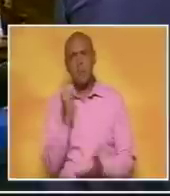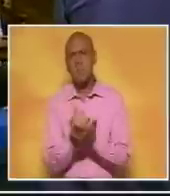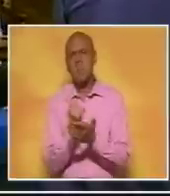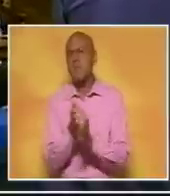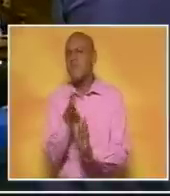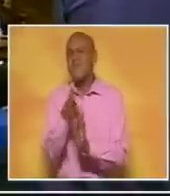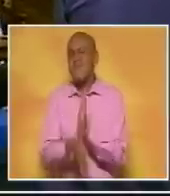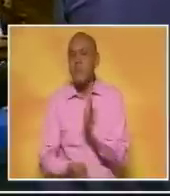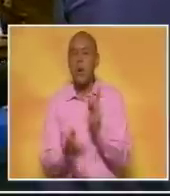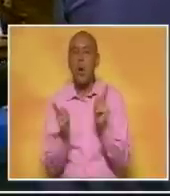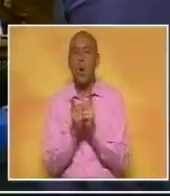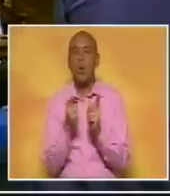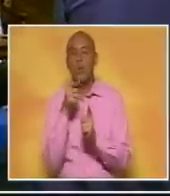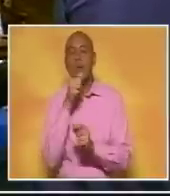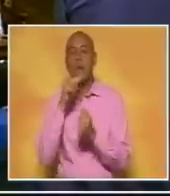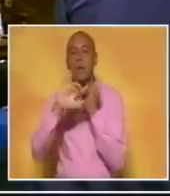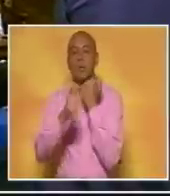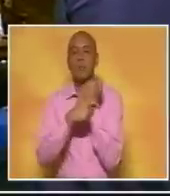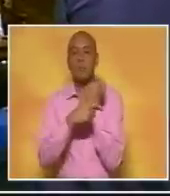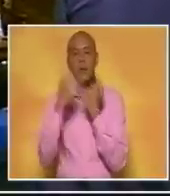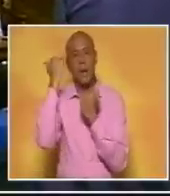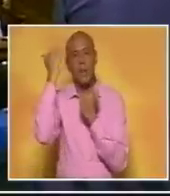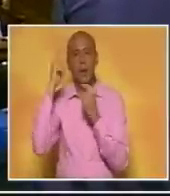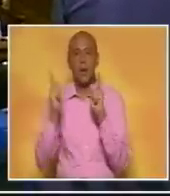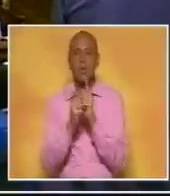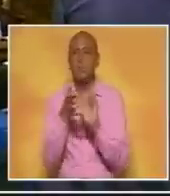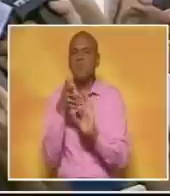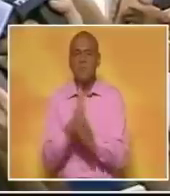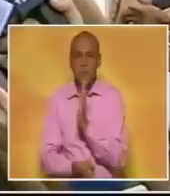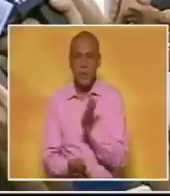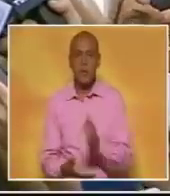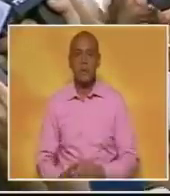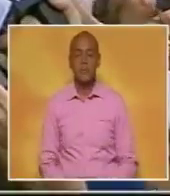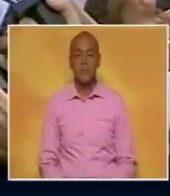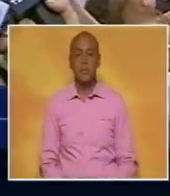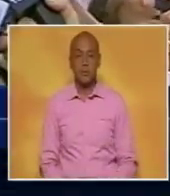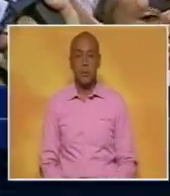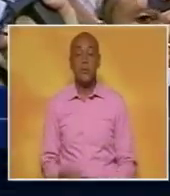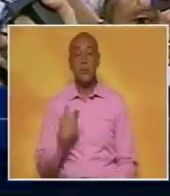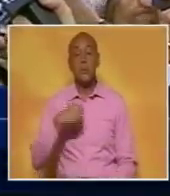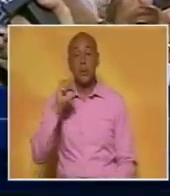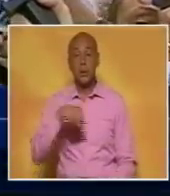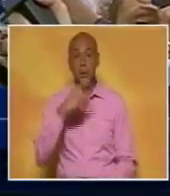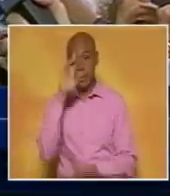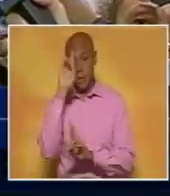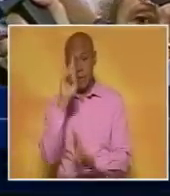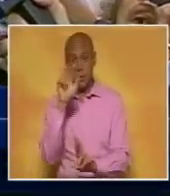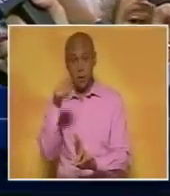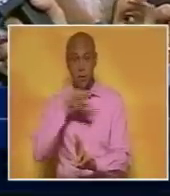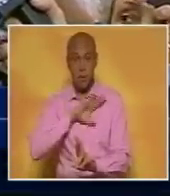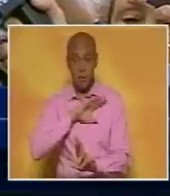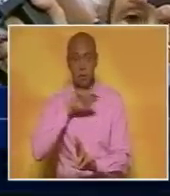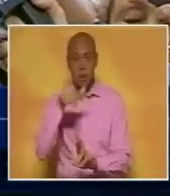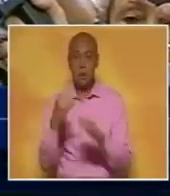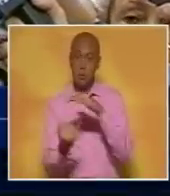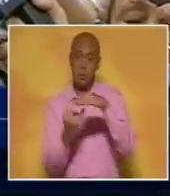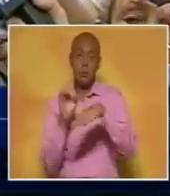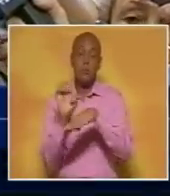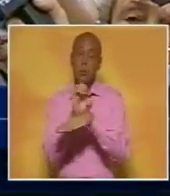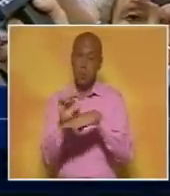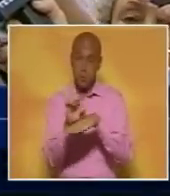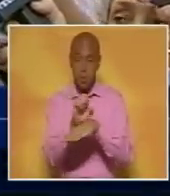parte de lo que dijeron Juan Guaidó y Francisco Torrealba. En este marco, el respeto a las instituciones ecuatorianas que han